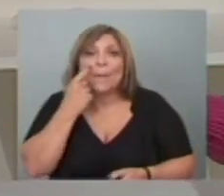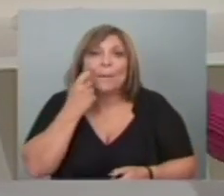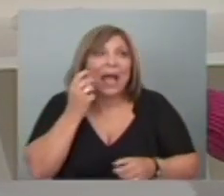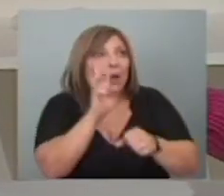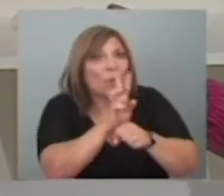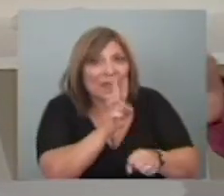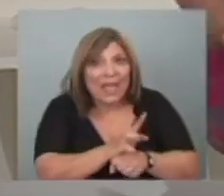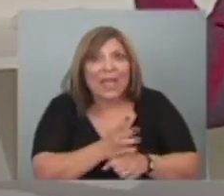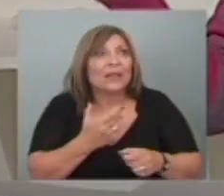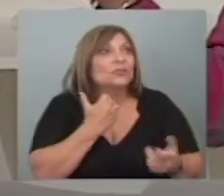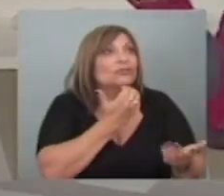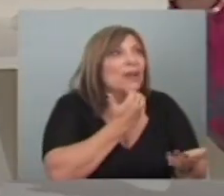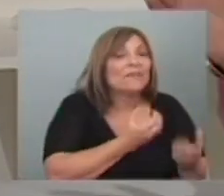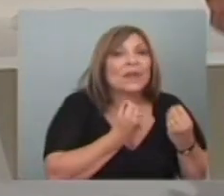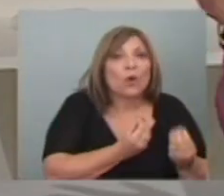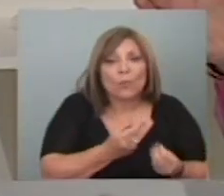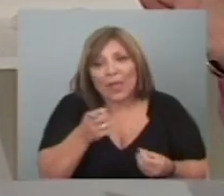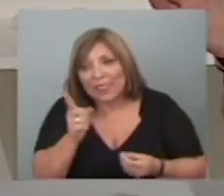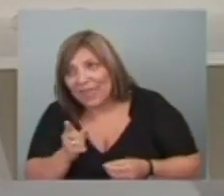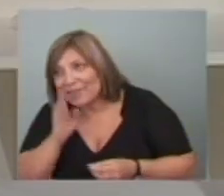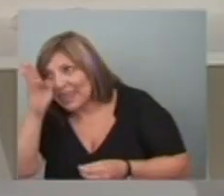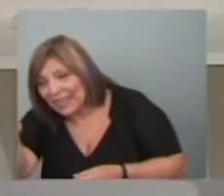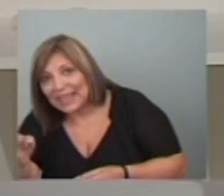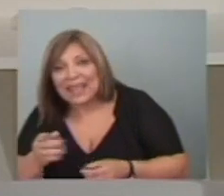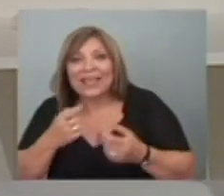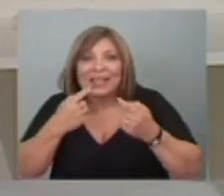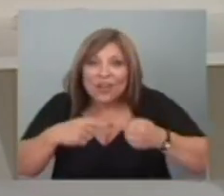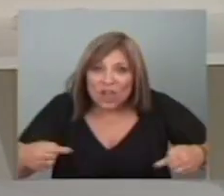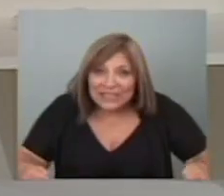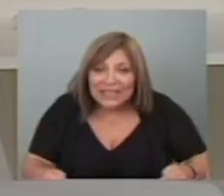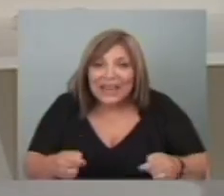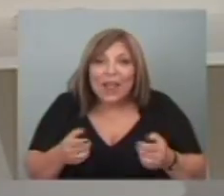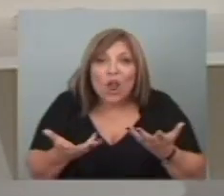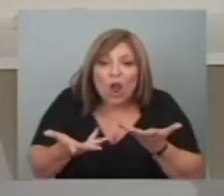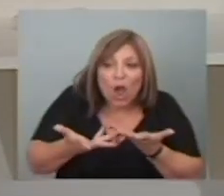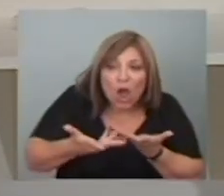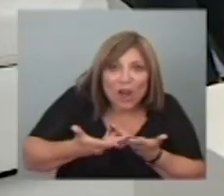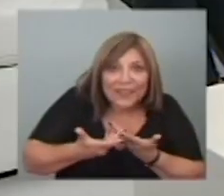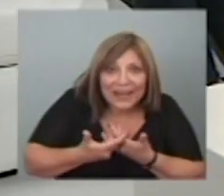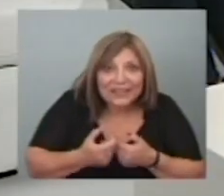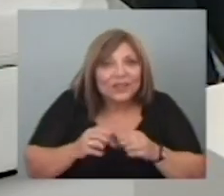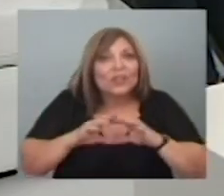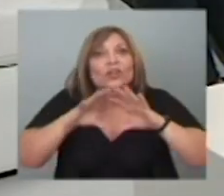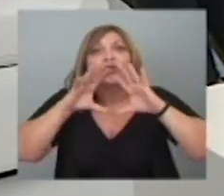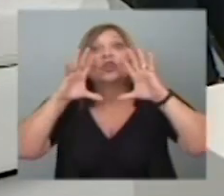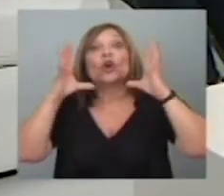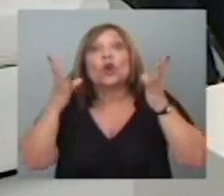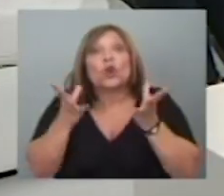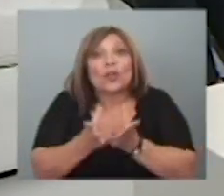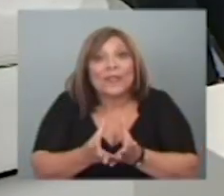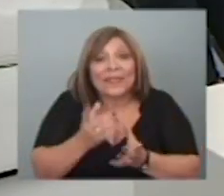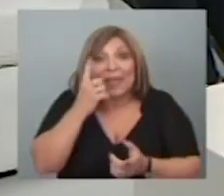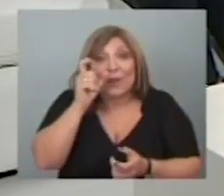porque no sabes encontrarlo. Tendría que ir a tal lugar, no sé cuánto. Entonces, esa coordinación, esa totalidad de la